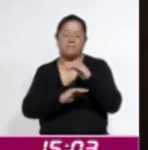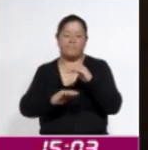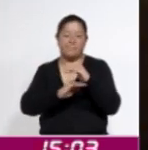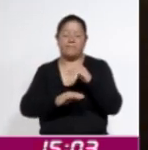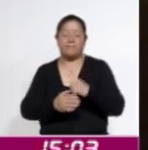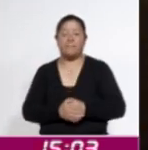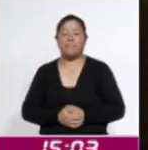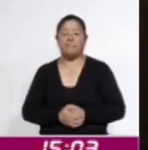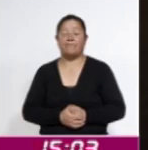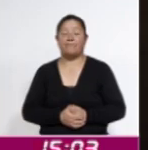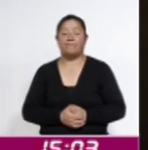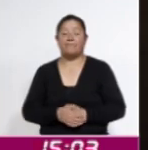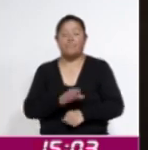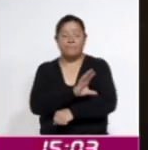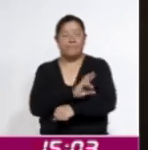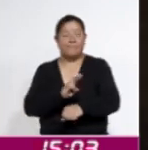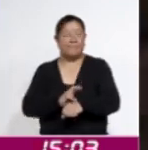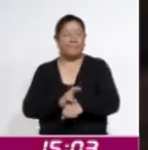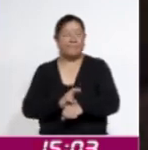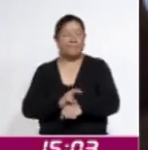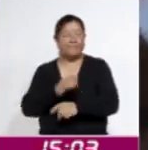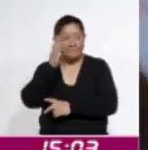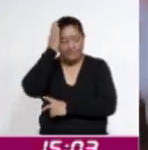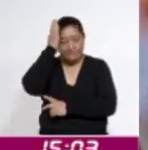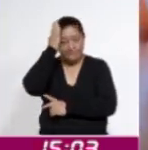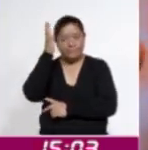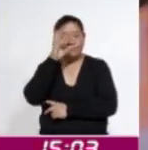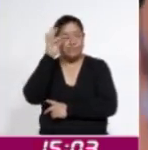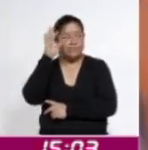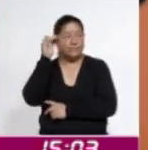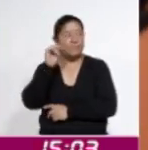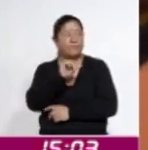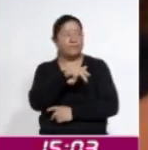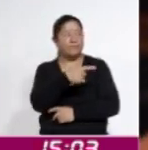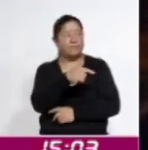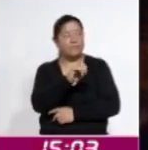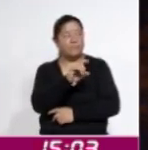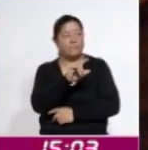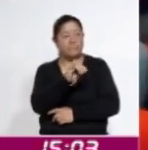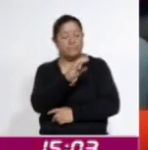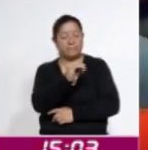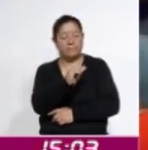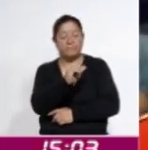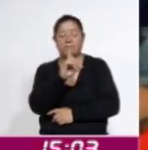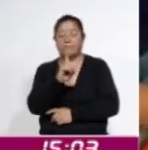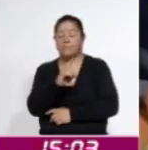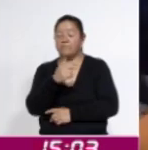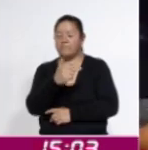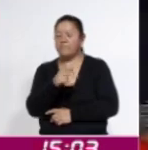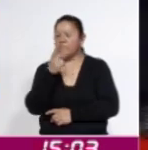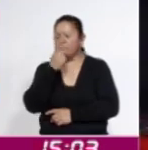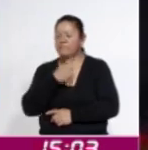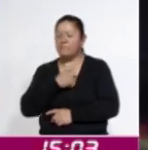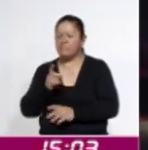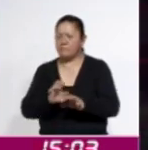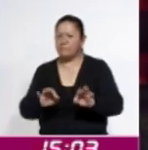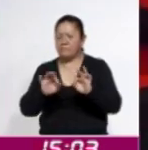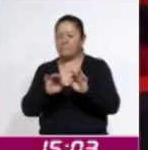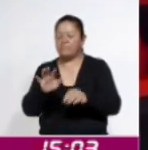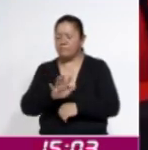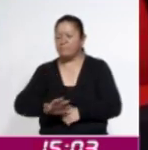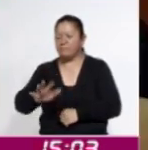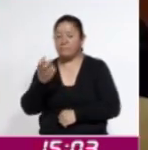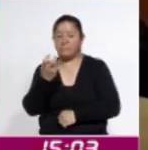mensaje, la coordinadora de Corasit, Angélica Domínguez Hernández, destacó la importancia de